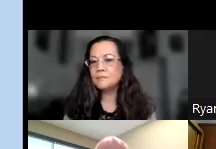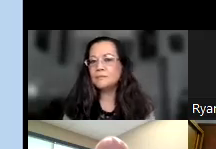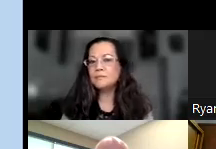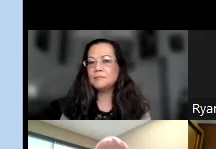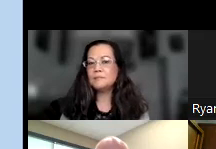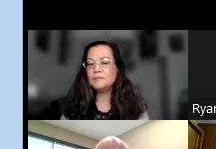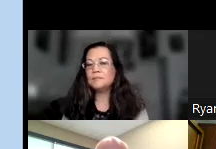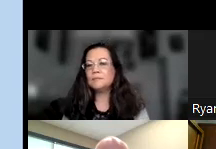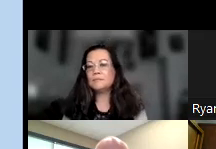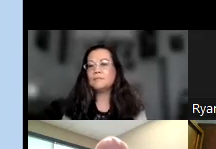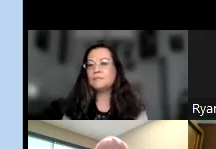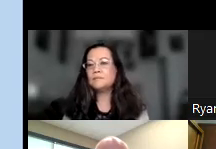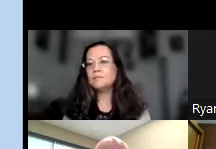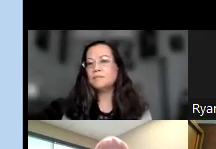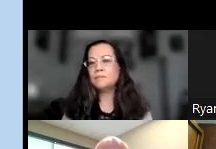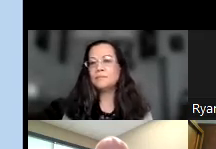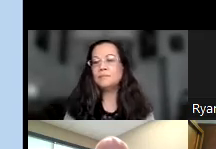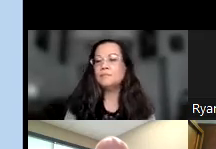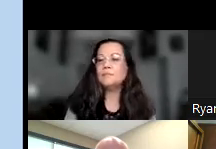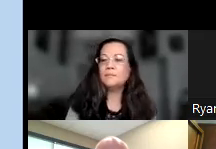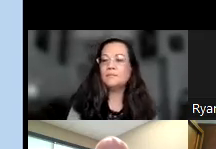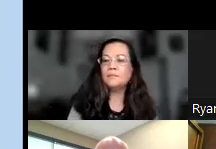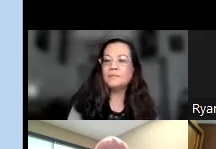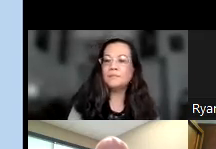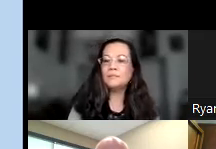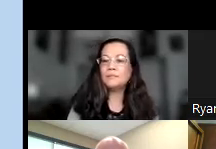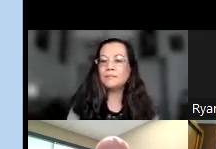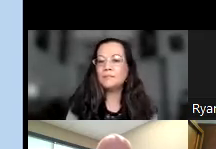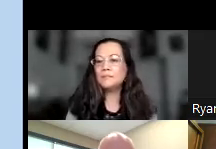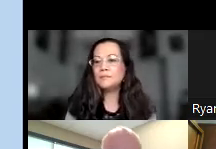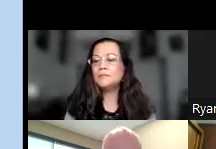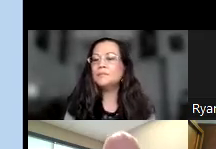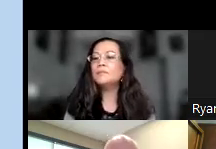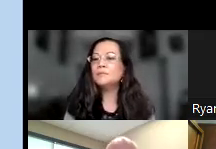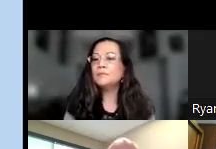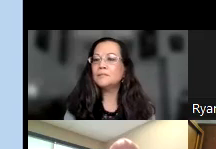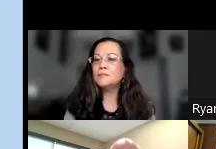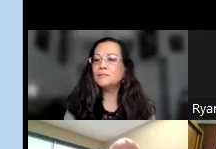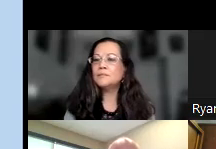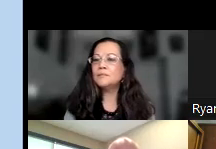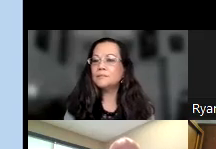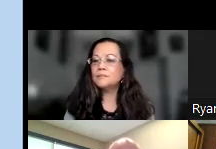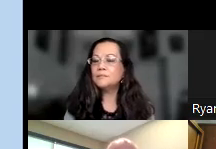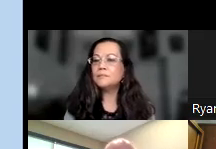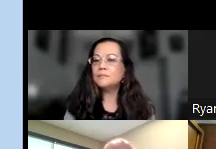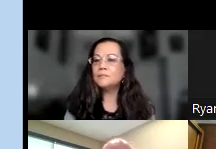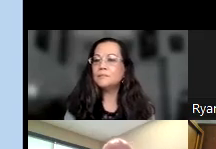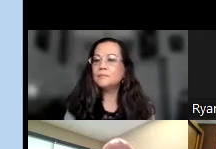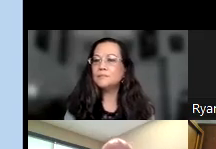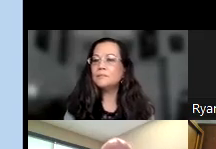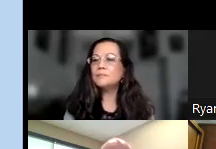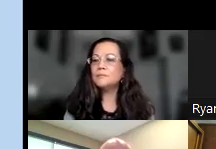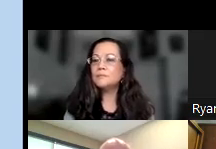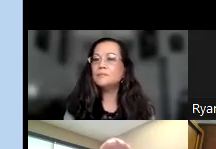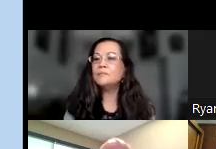tienen algún tipo de sordera. Y cada uno de estos proporciona entrenamiento para a los centros